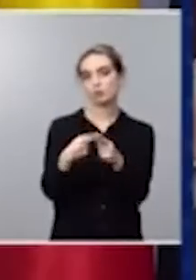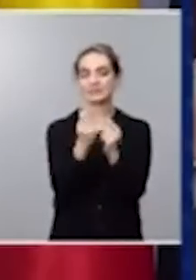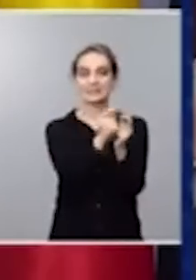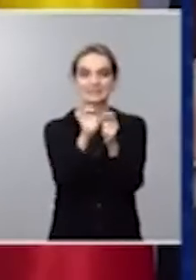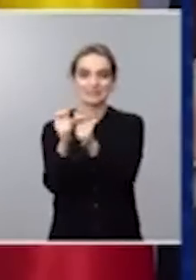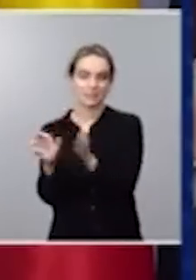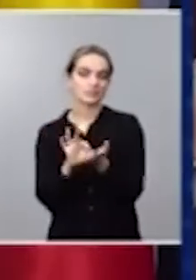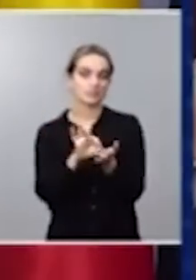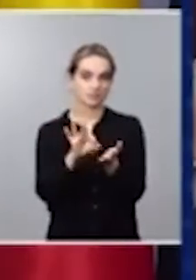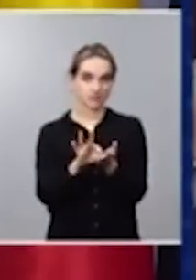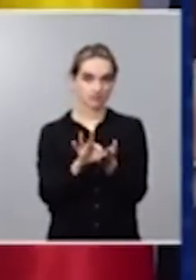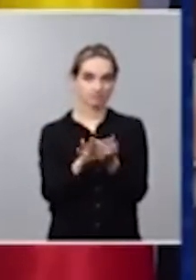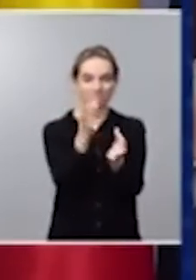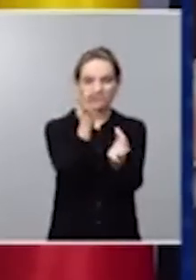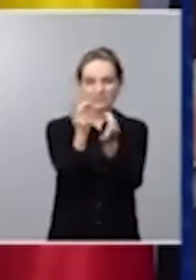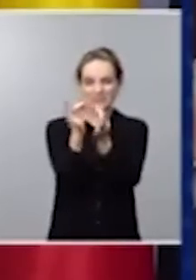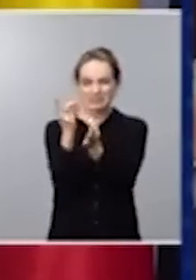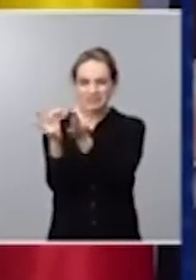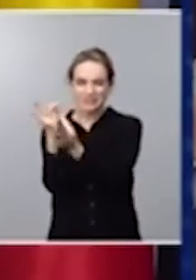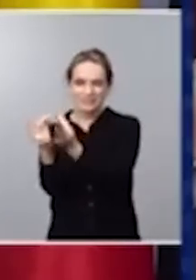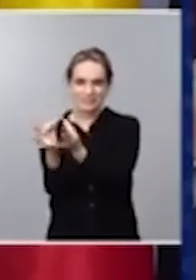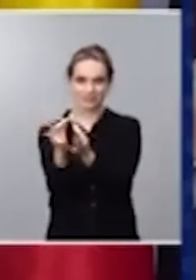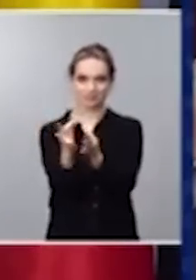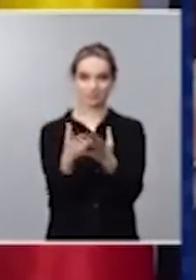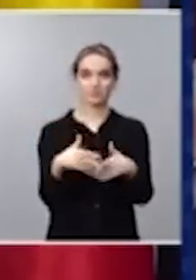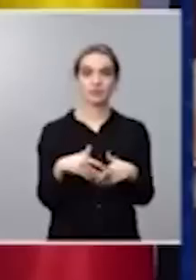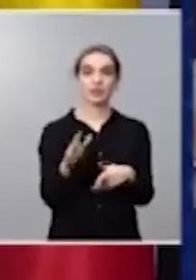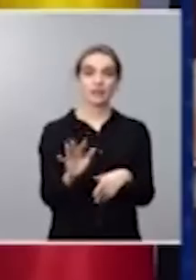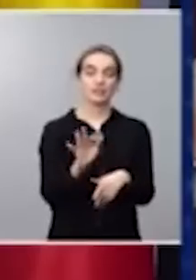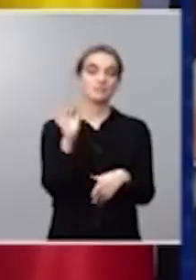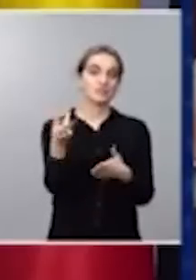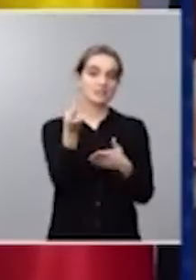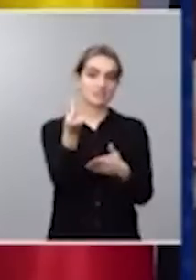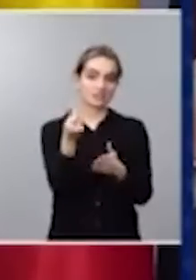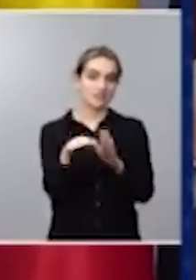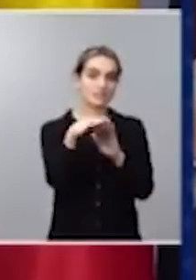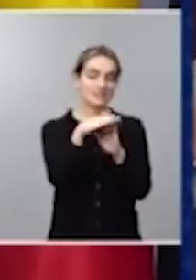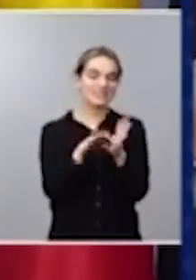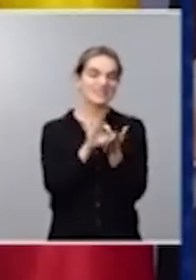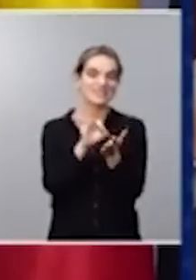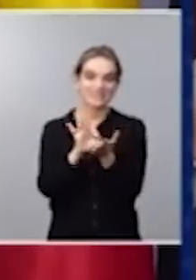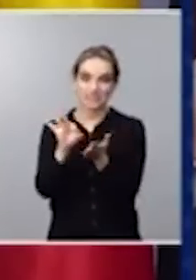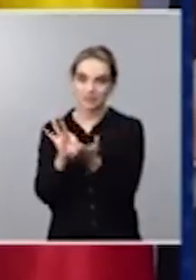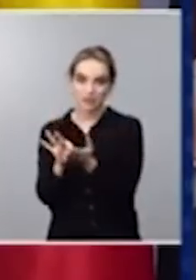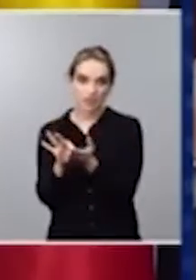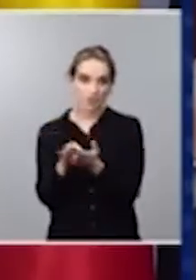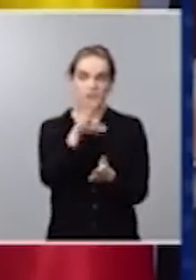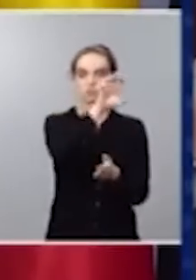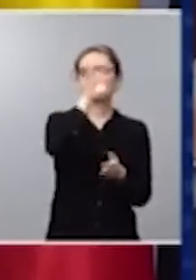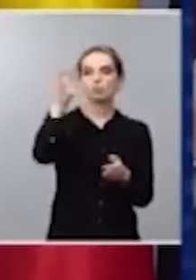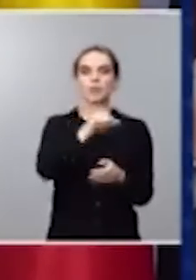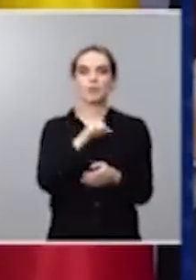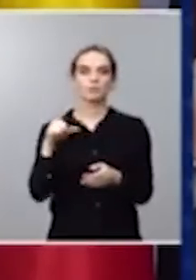la pueda recibir el que quiera en eso consiste la información que se presta al cliente en cualquier